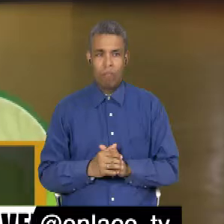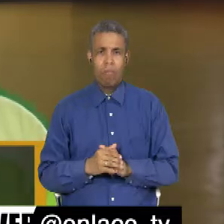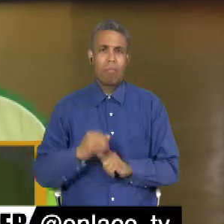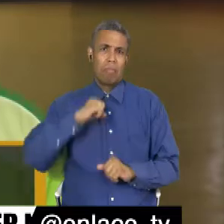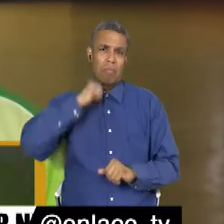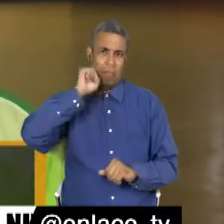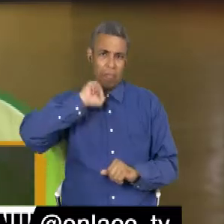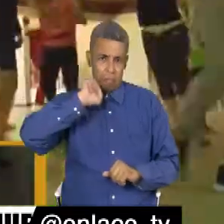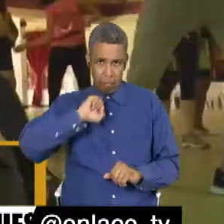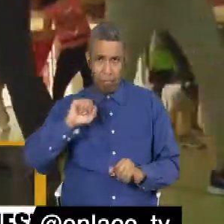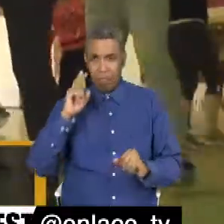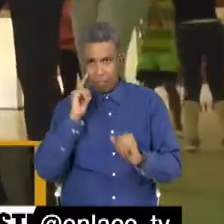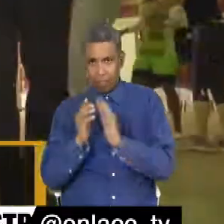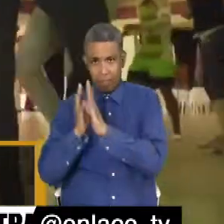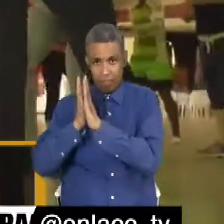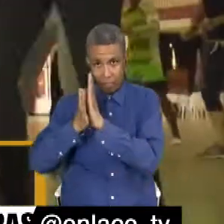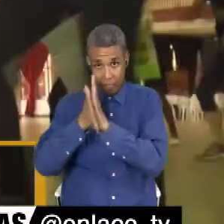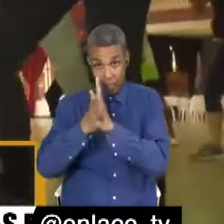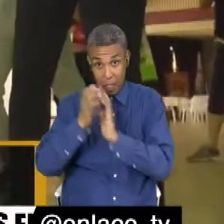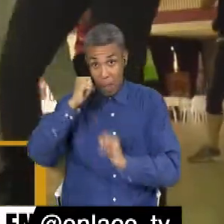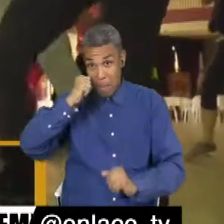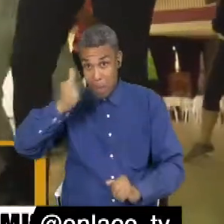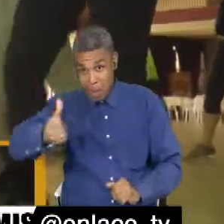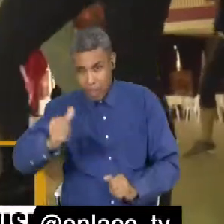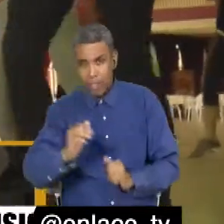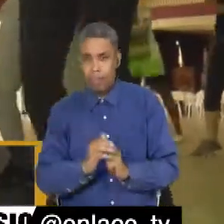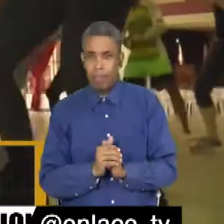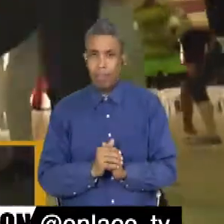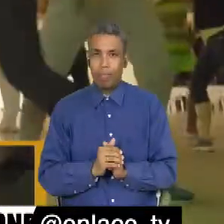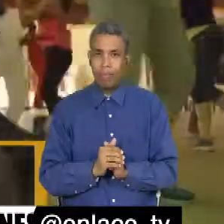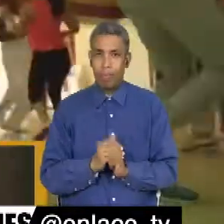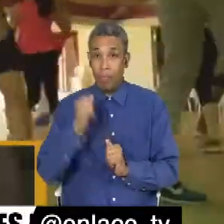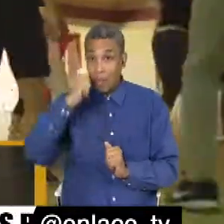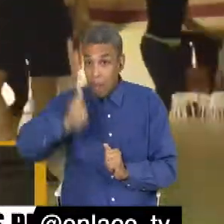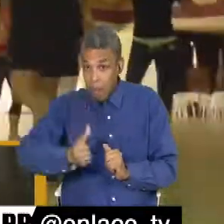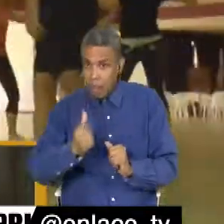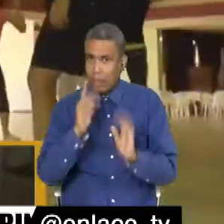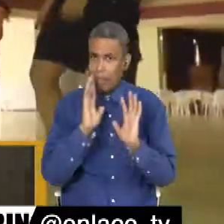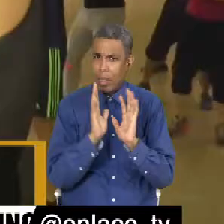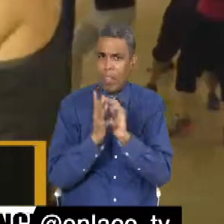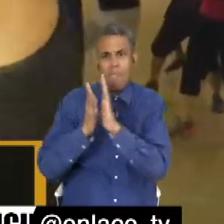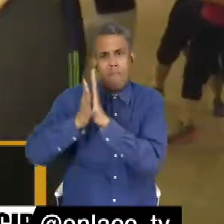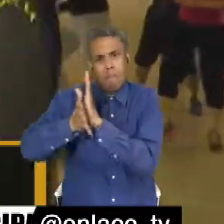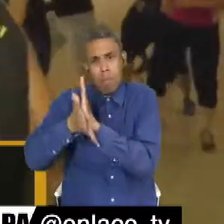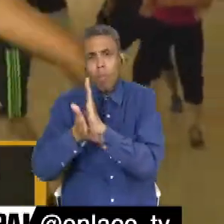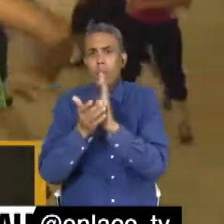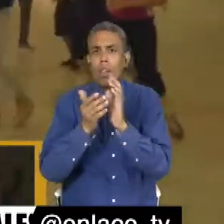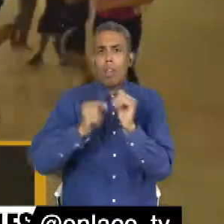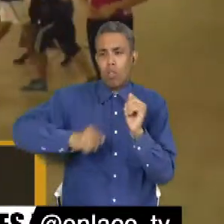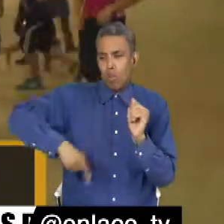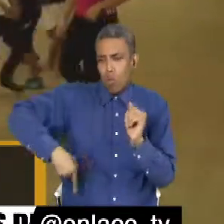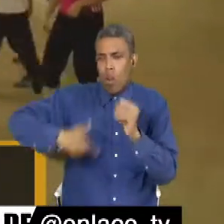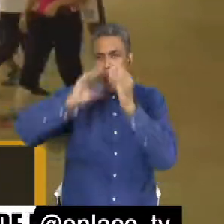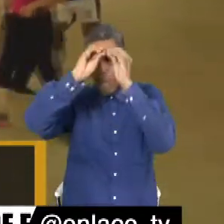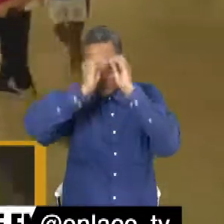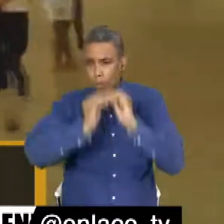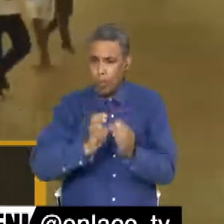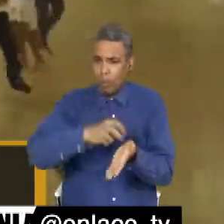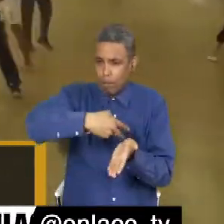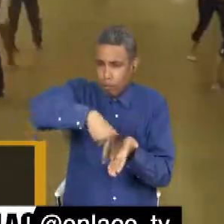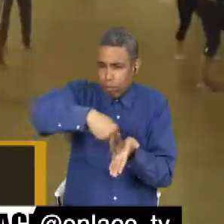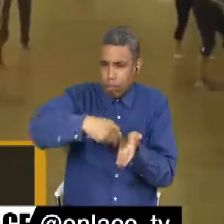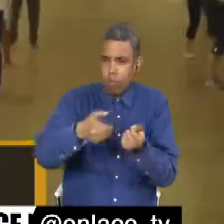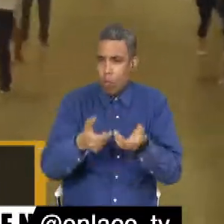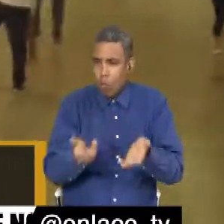Bermeja. Mañana tenemos también un proceso de pedagogía sobre las escuelas de formación que nos interesa a todos los artistas de